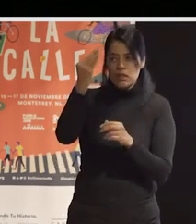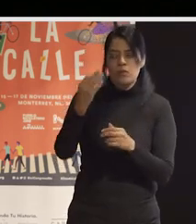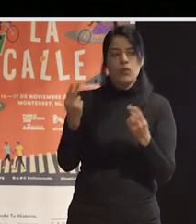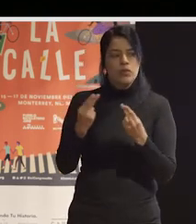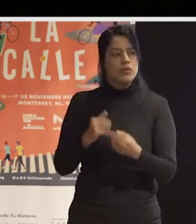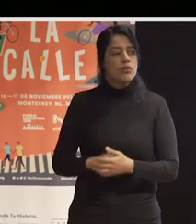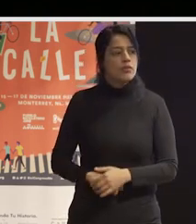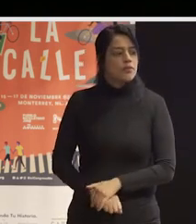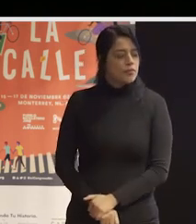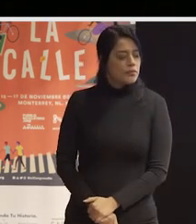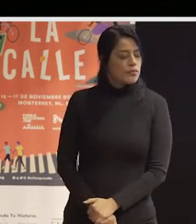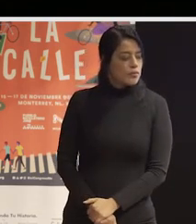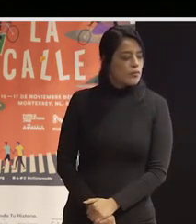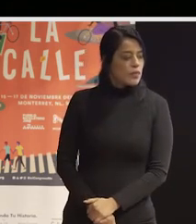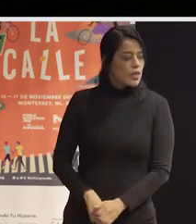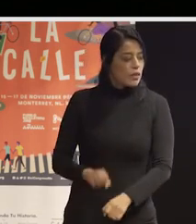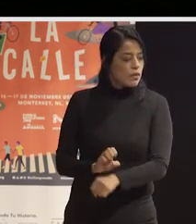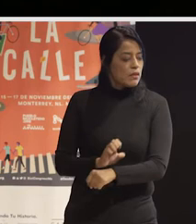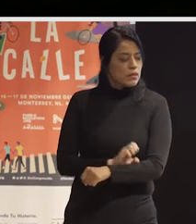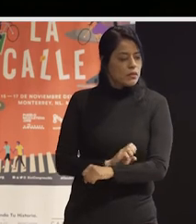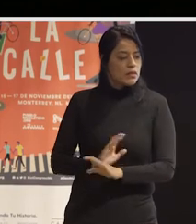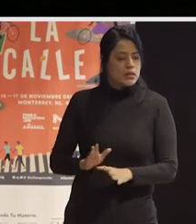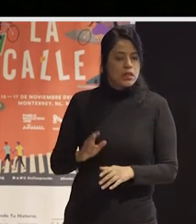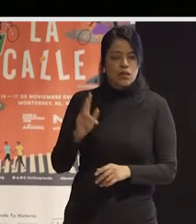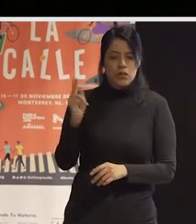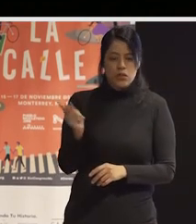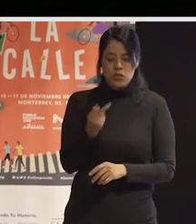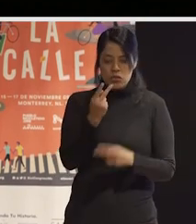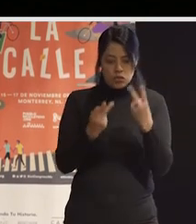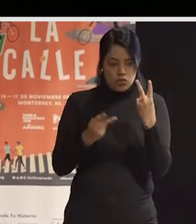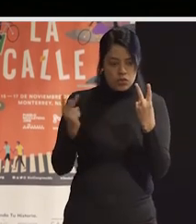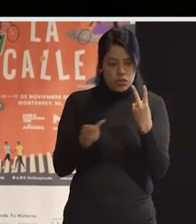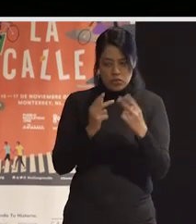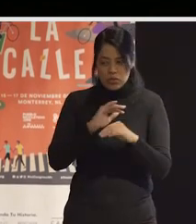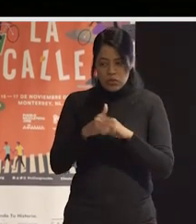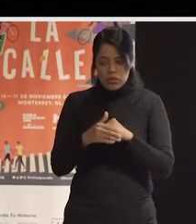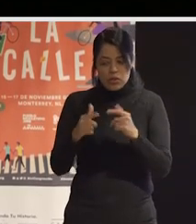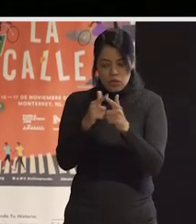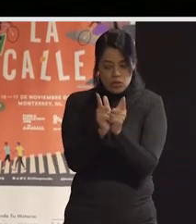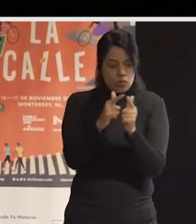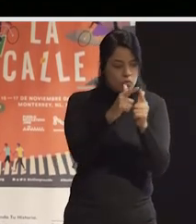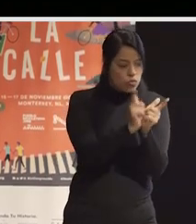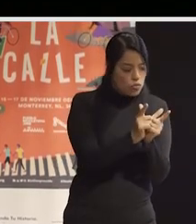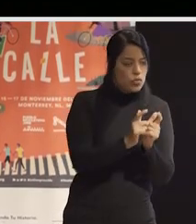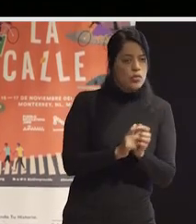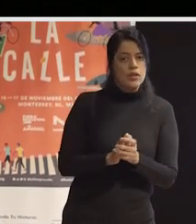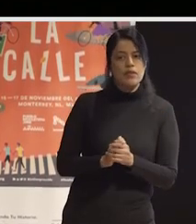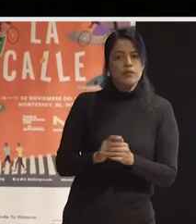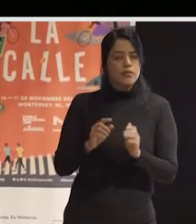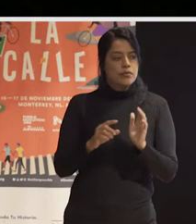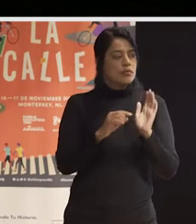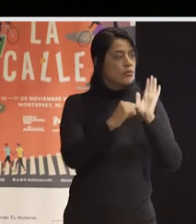eso porque todavía nos quedan entonces terminamos con dos preguntas hacemos los de los grupos pequeños de las preguntas que vamos a